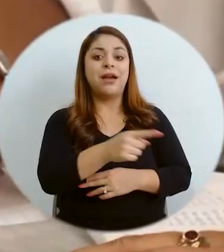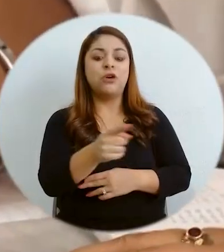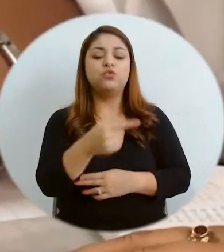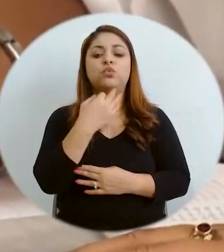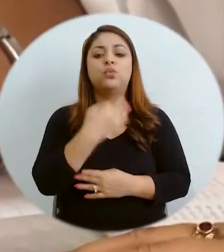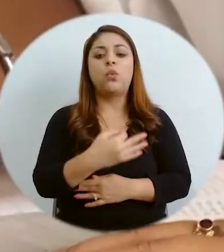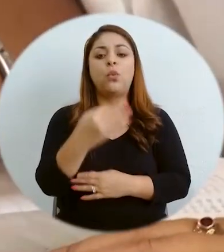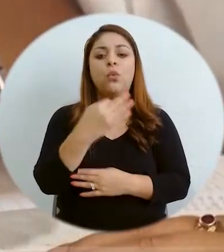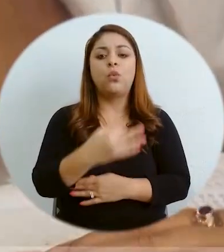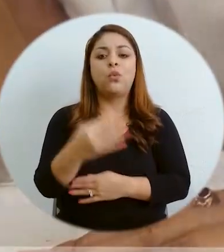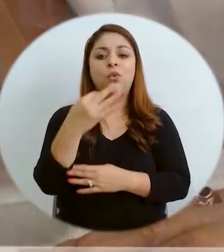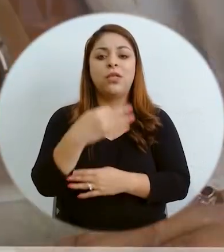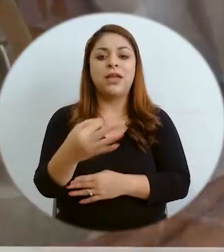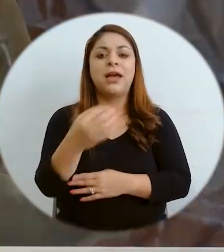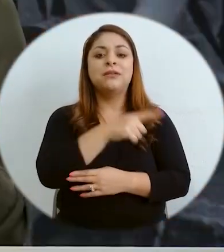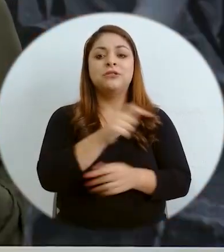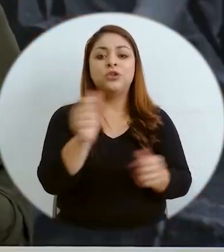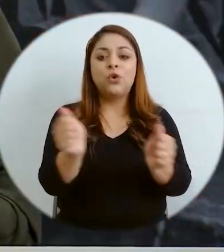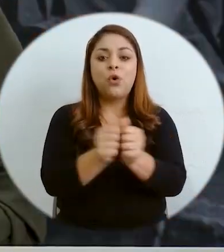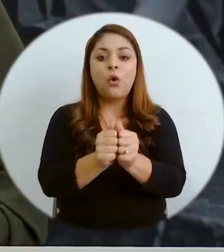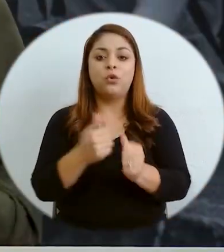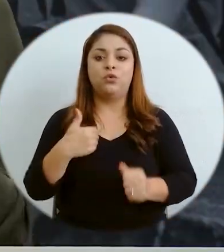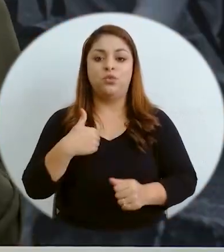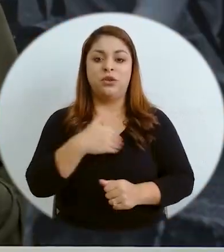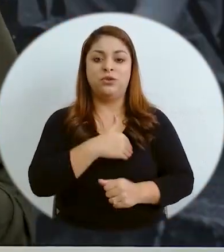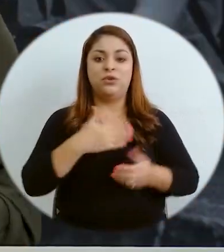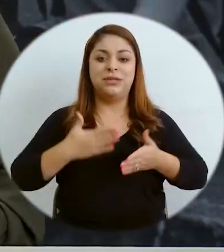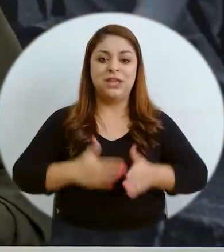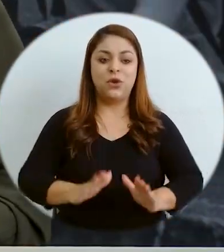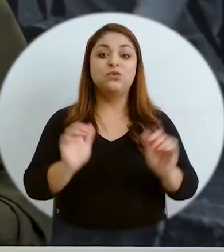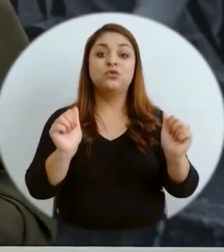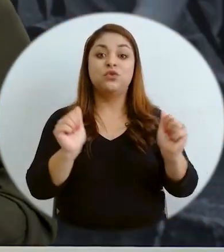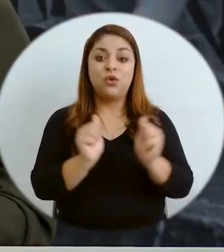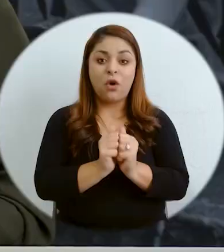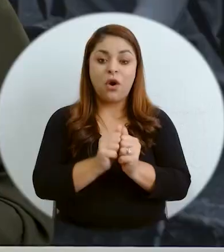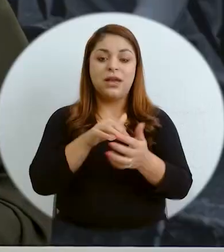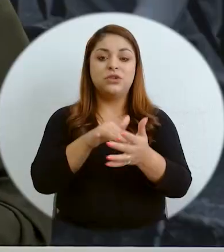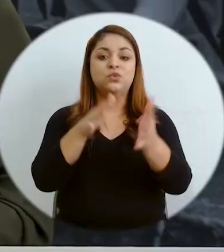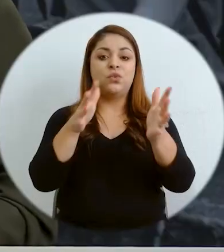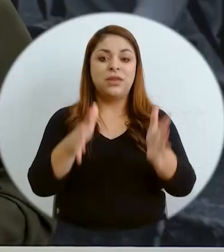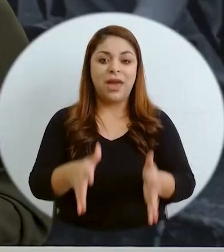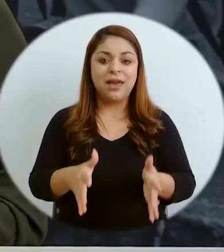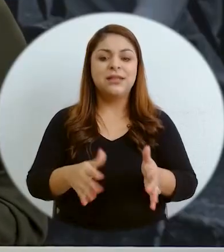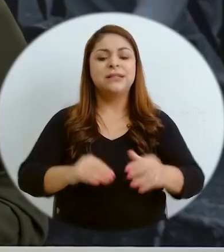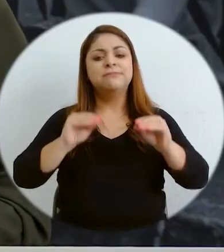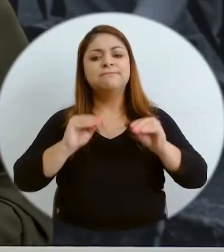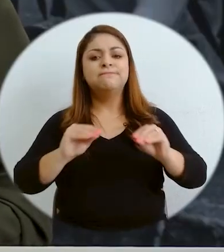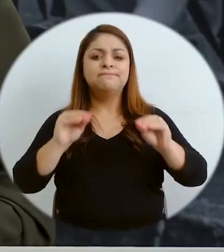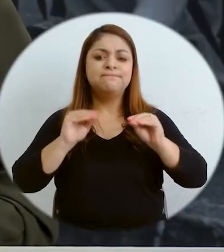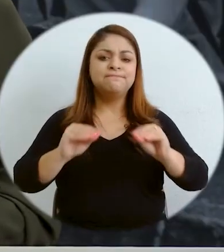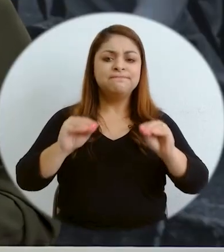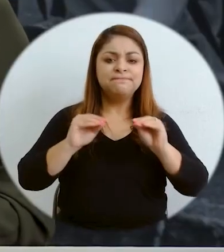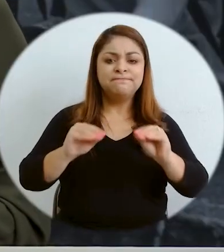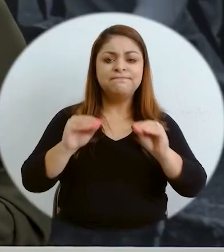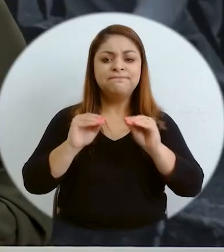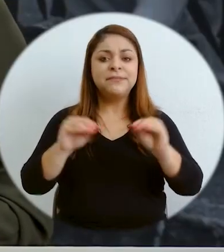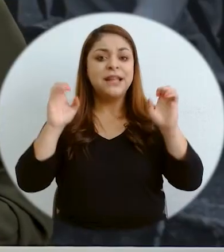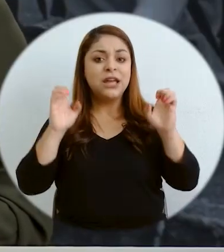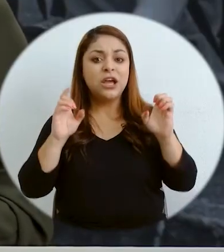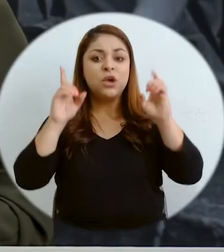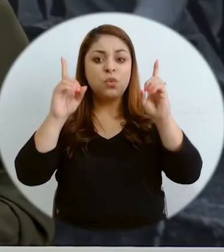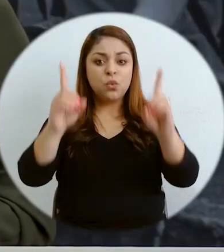que día a día están con nuestros hijos, con nuestras hijas, con los estudiantes, traspasando esa educación,